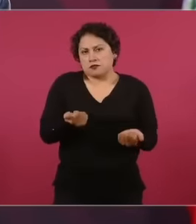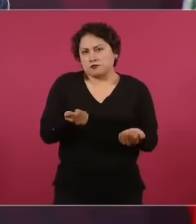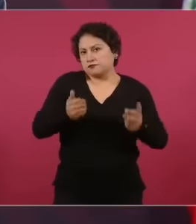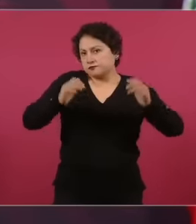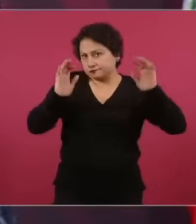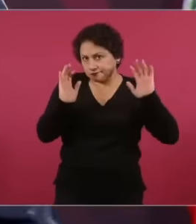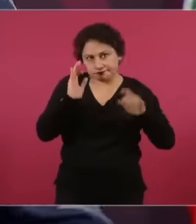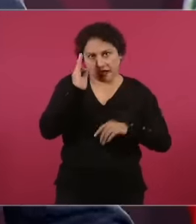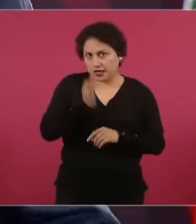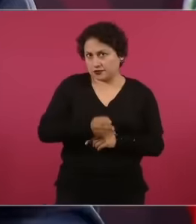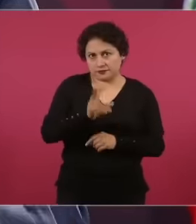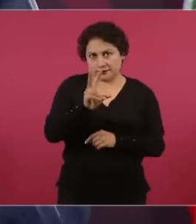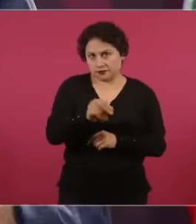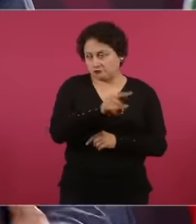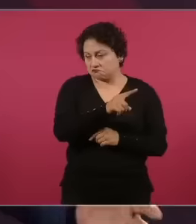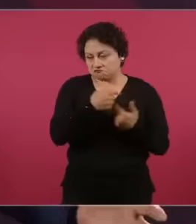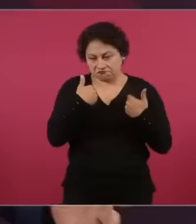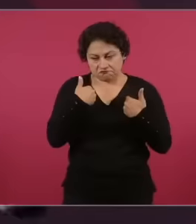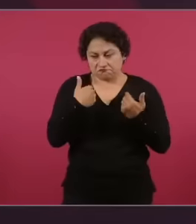el que